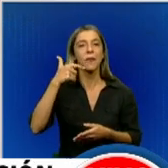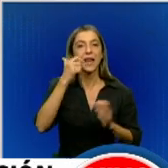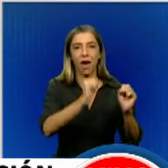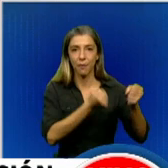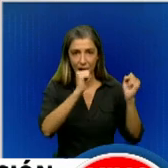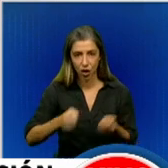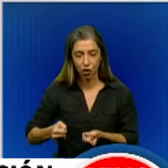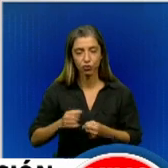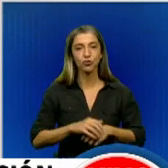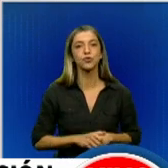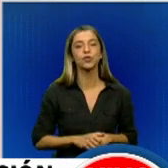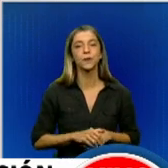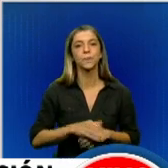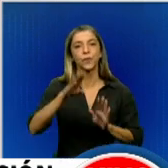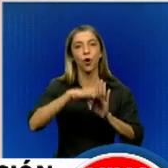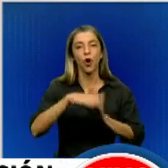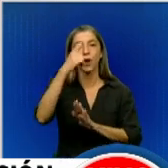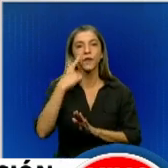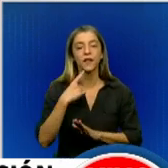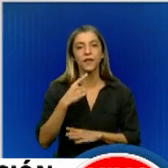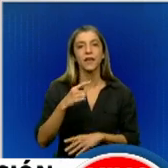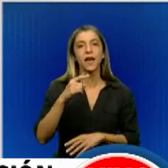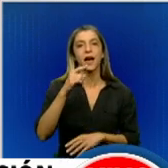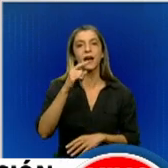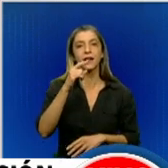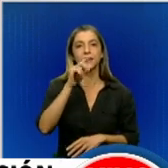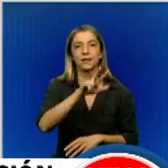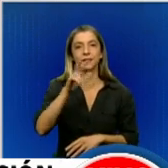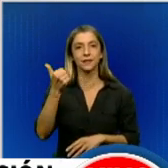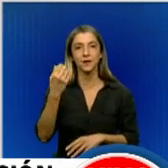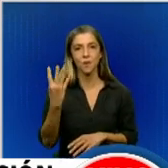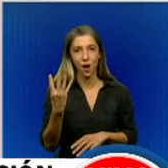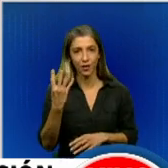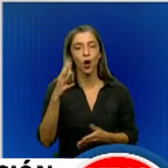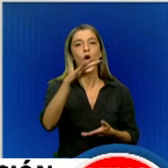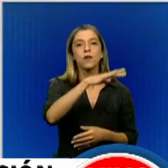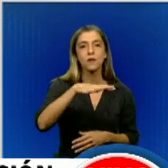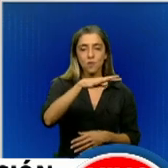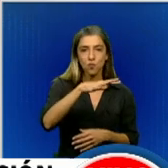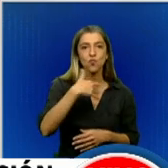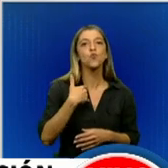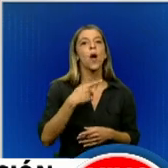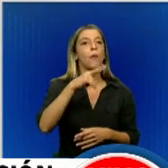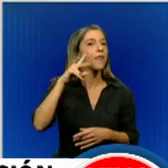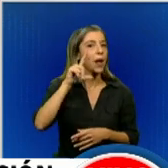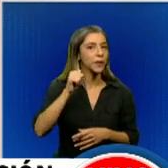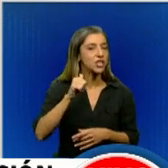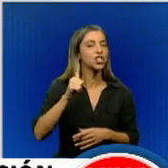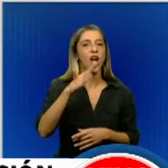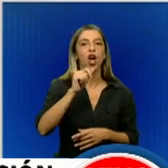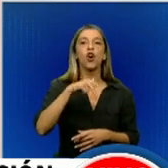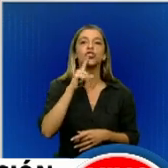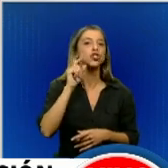bariloche orden del día 364 inmueble a la municipalidad de villa constitución